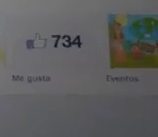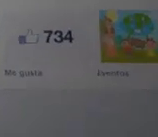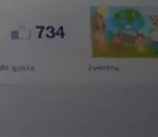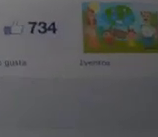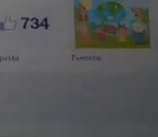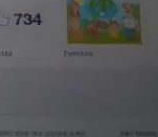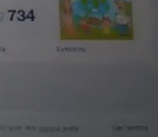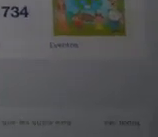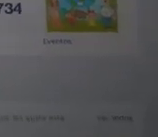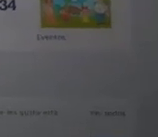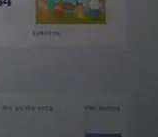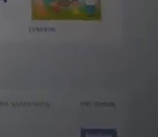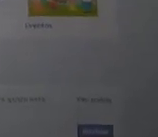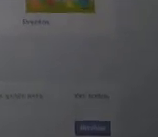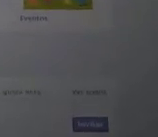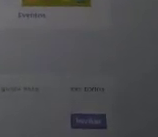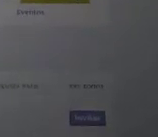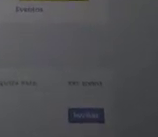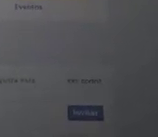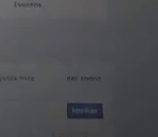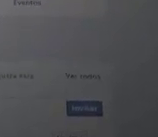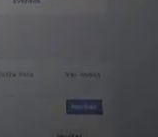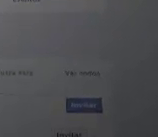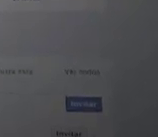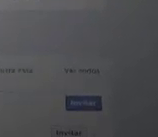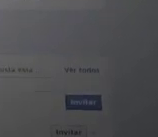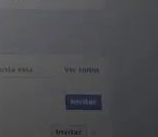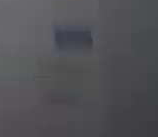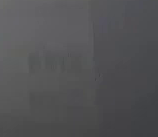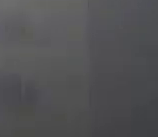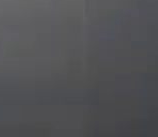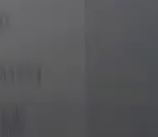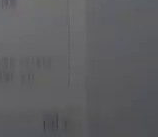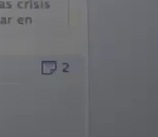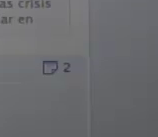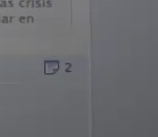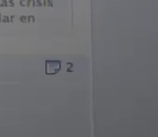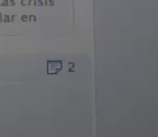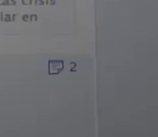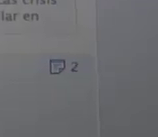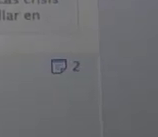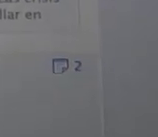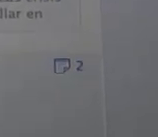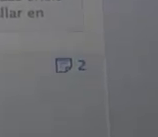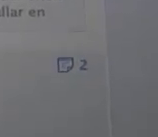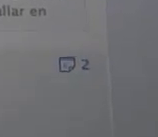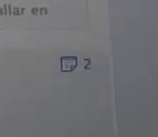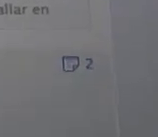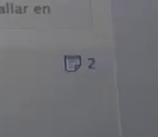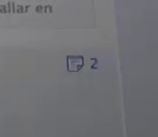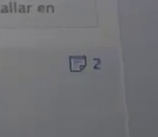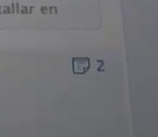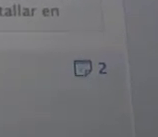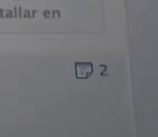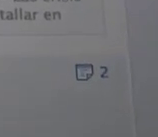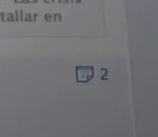también se ha hecho mucho trabajo fuera de la Asamblea Legislativa. Hemos trabajado mucho con diferentes